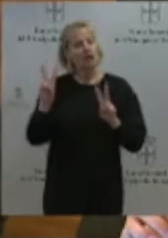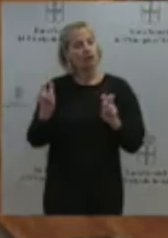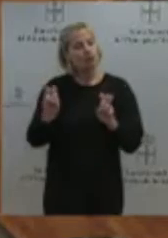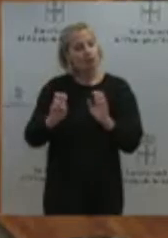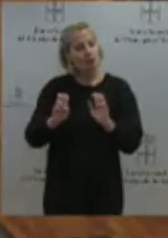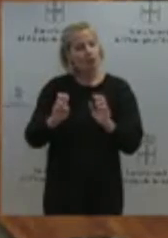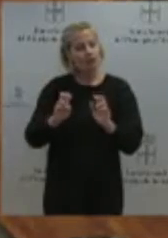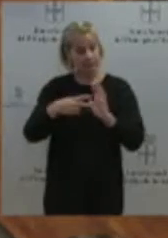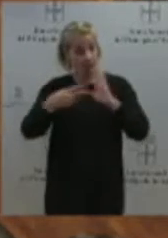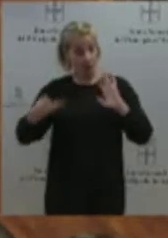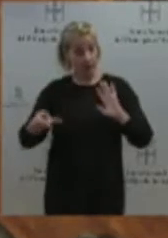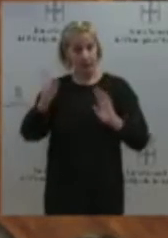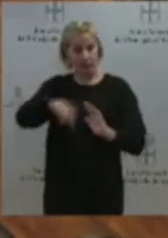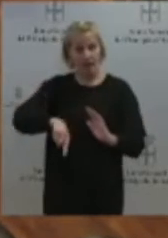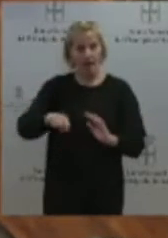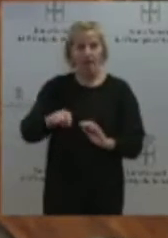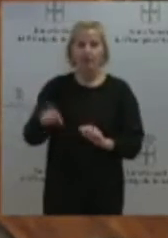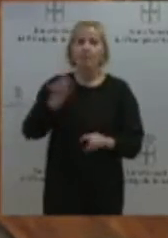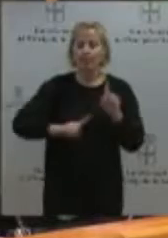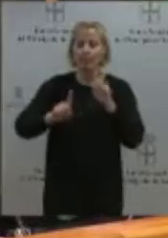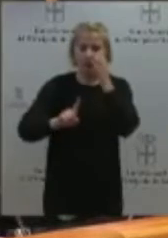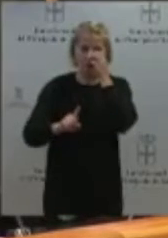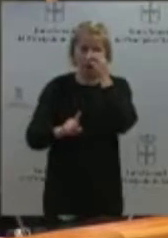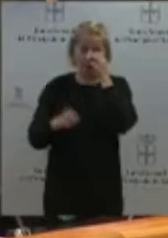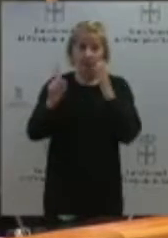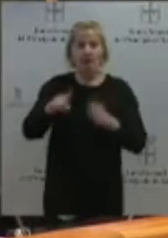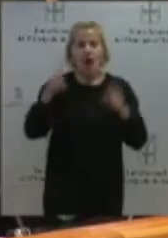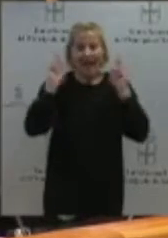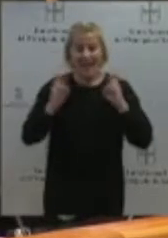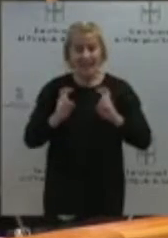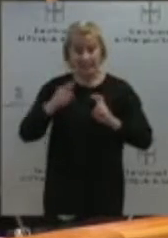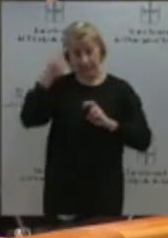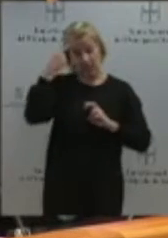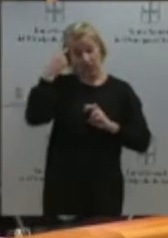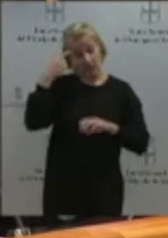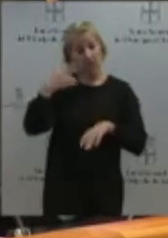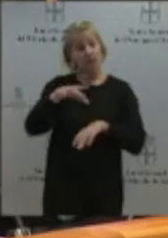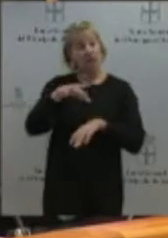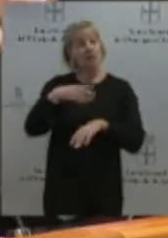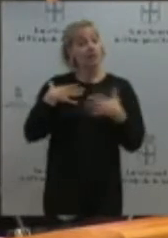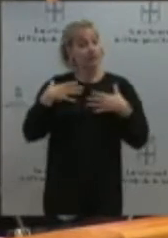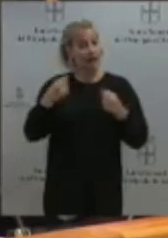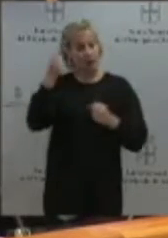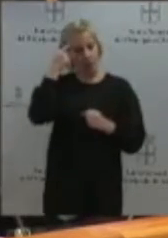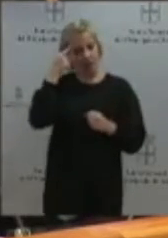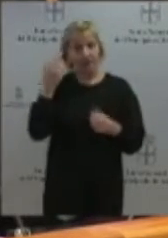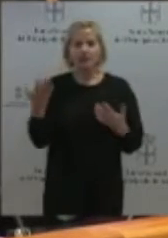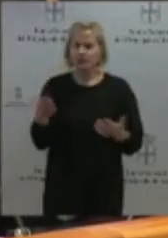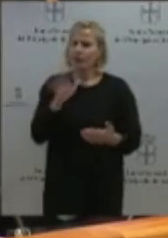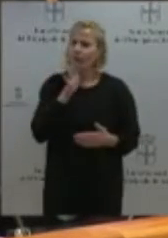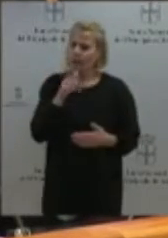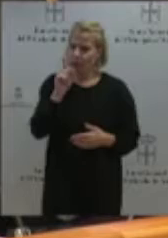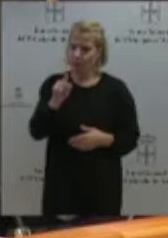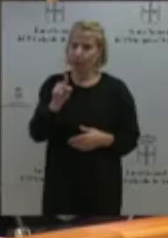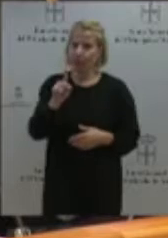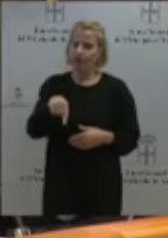estrés y problemas de salud mental, que por cierto, echamos en falta que se hubiesen puesto medidas para atender a esta situación socioemocional del alumnado